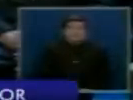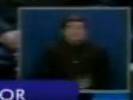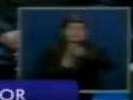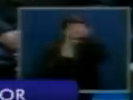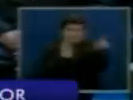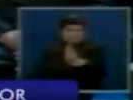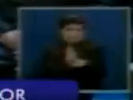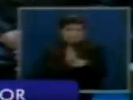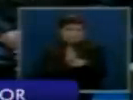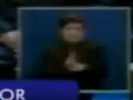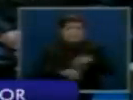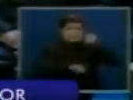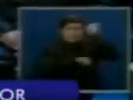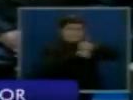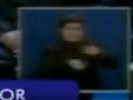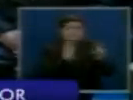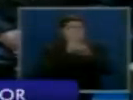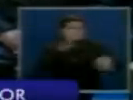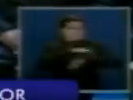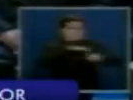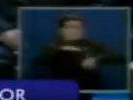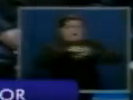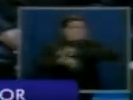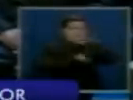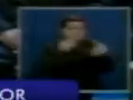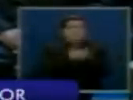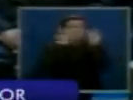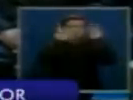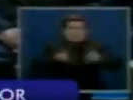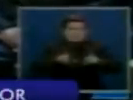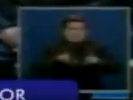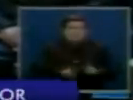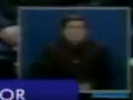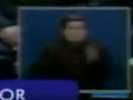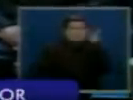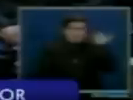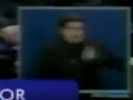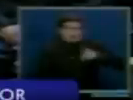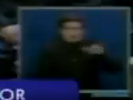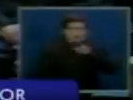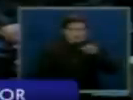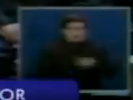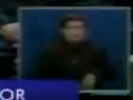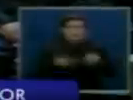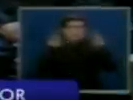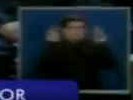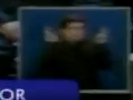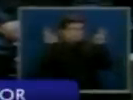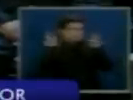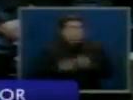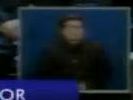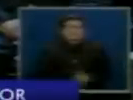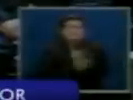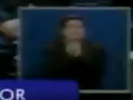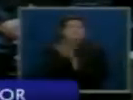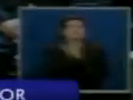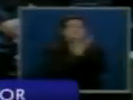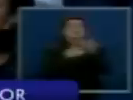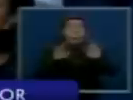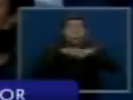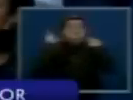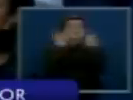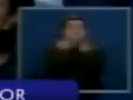Magna establece como derecho fundamental de todo ciudadano y de toda ciudadana, y abro comillas, el libre acceso a los